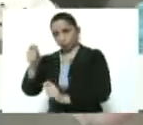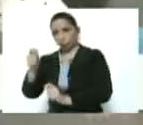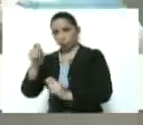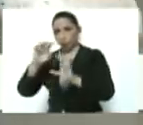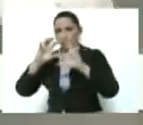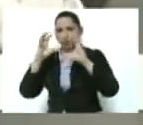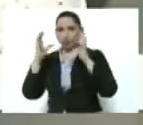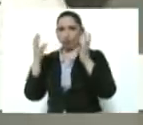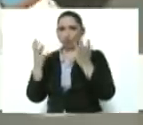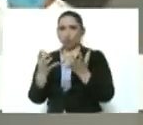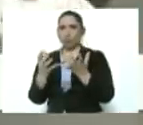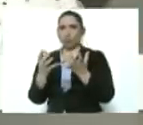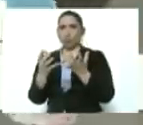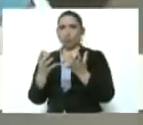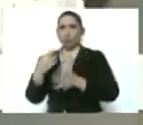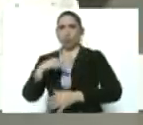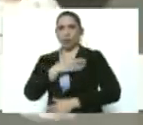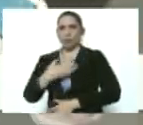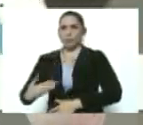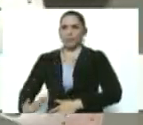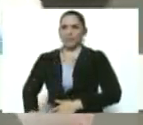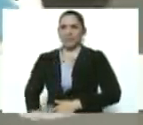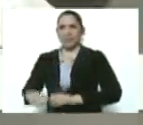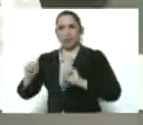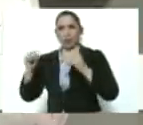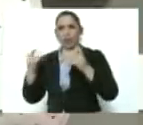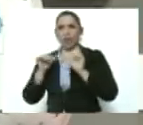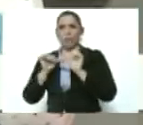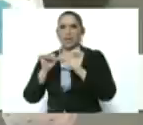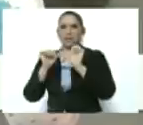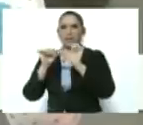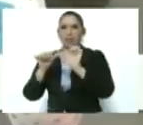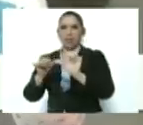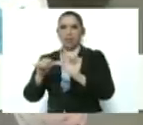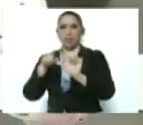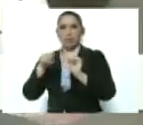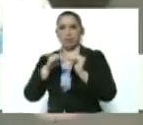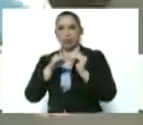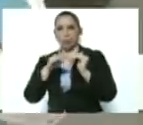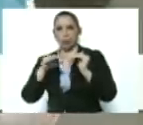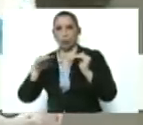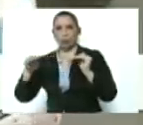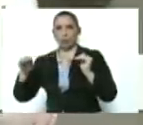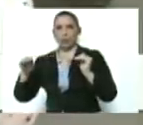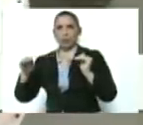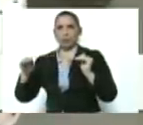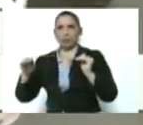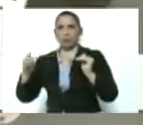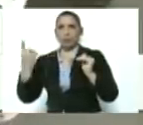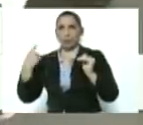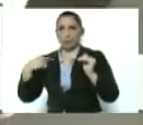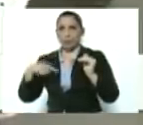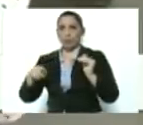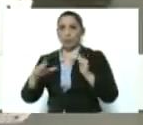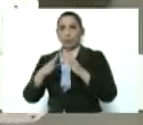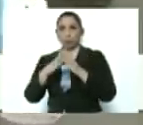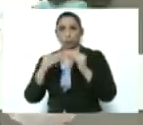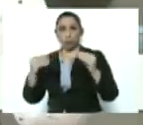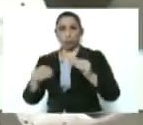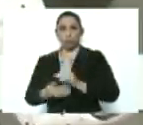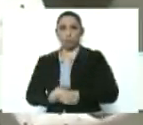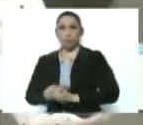el mundo entero que es nuestro presidente que ha logrado mantenernos en esa curva aplanada y tenemos todo un